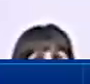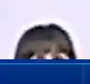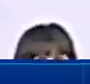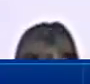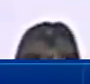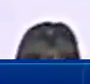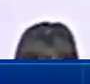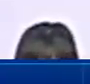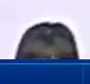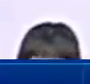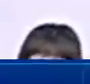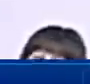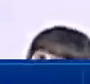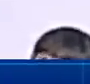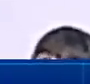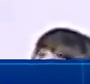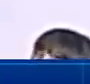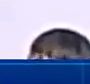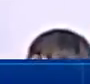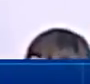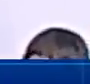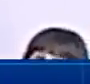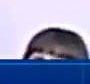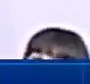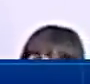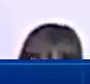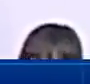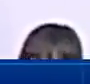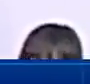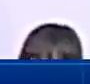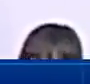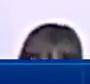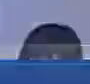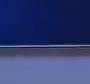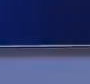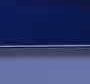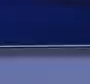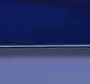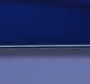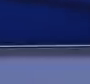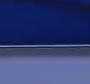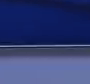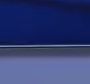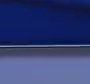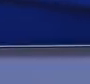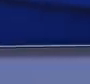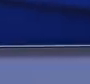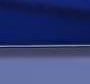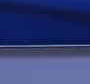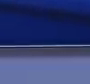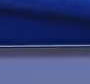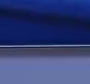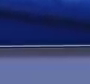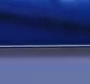le recomiendo una cosa: cuando se levante, mire a ver si siente algo en la espalda. Bueno, Juan, te ha